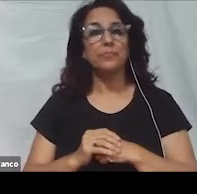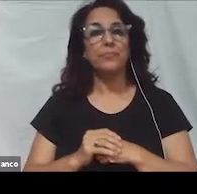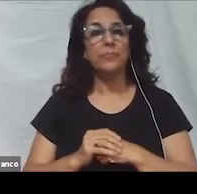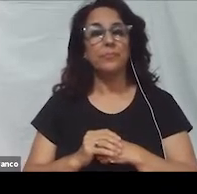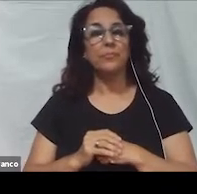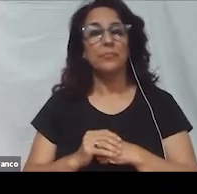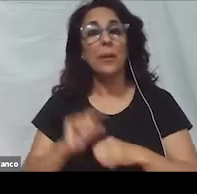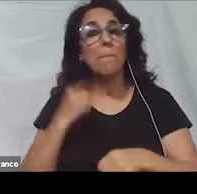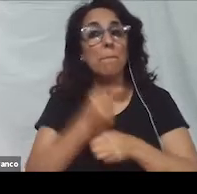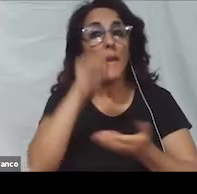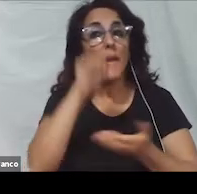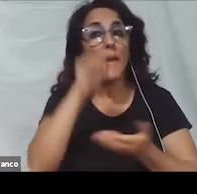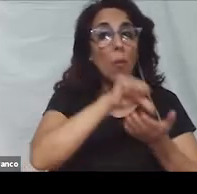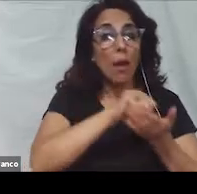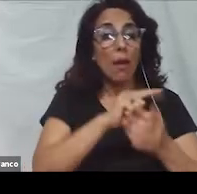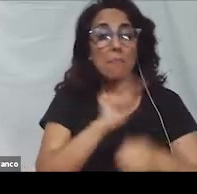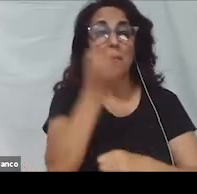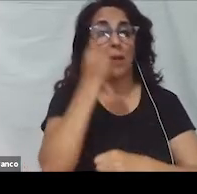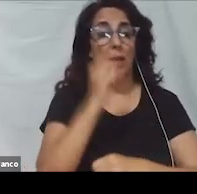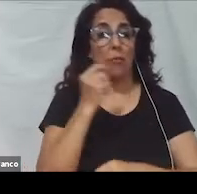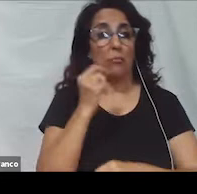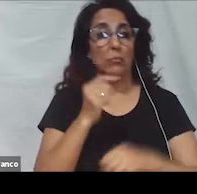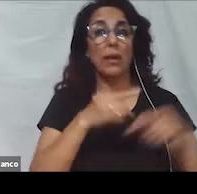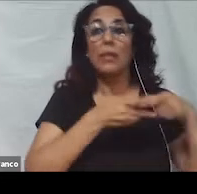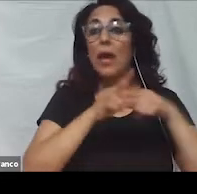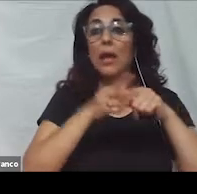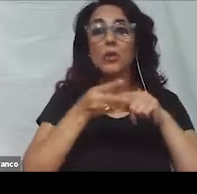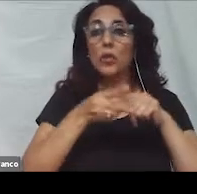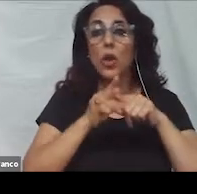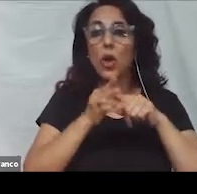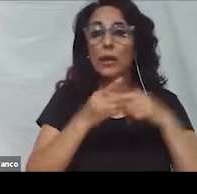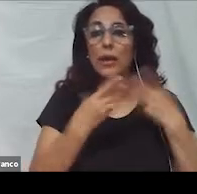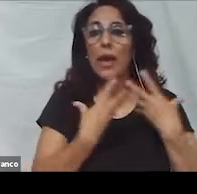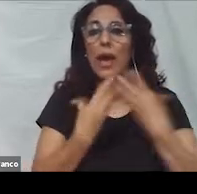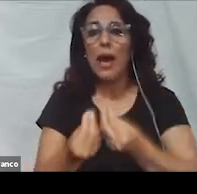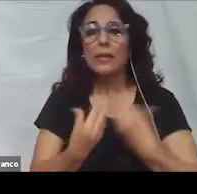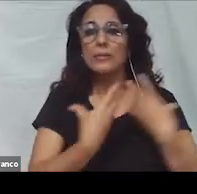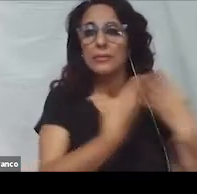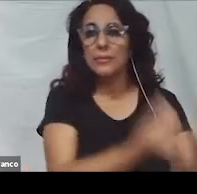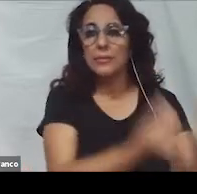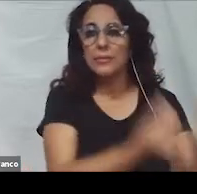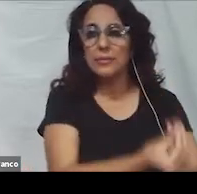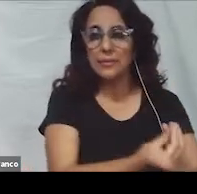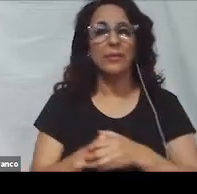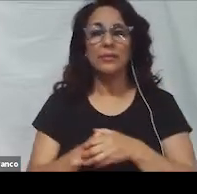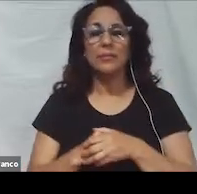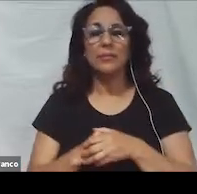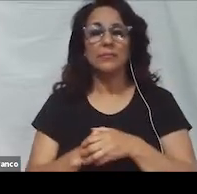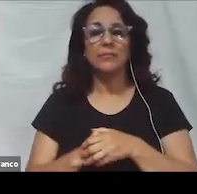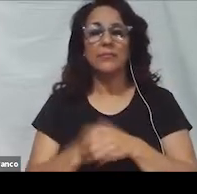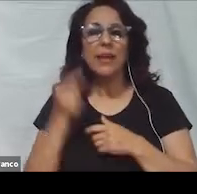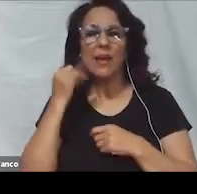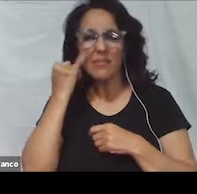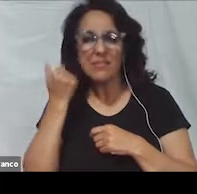Así que, en primer lugar, vamos a hablar un poquito de qué son las tecnologías asistivas. Seguramente ya han